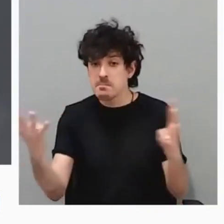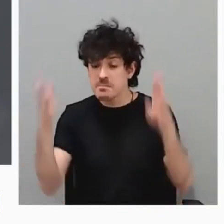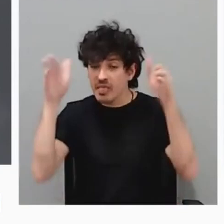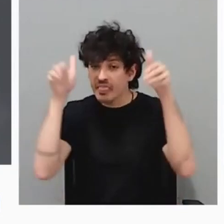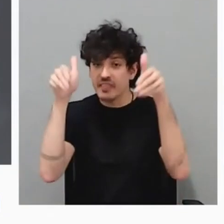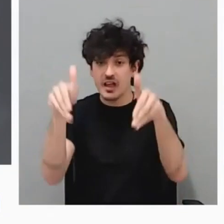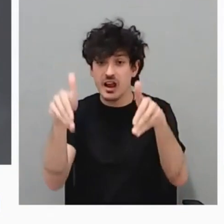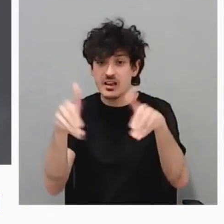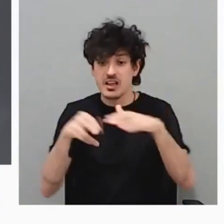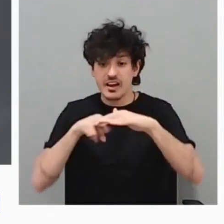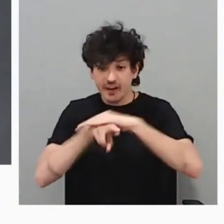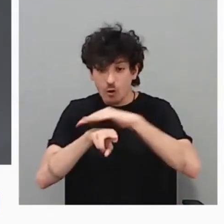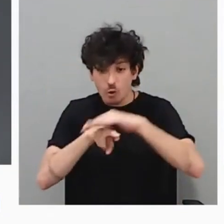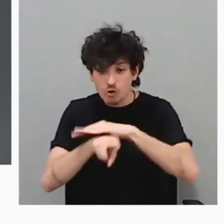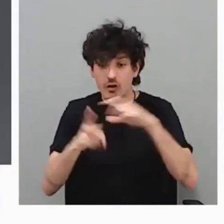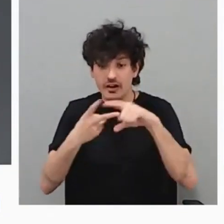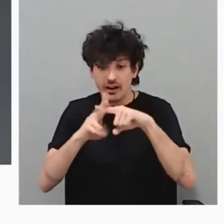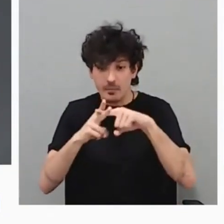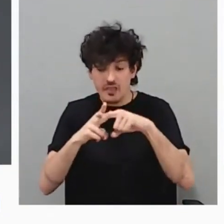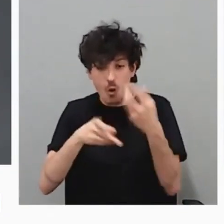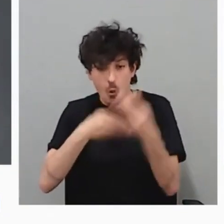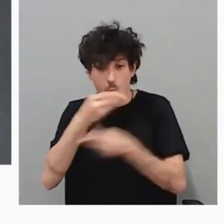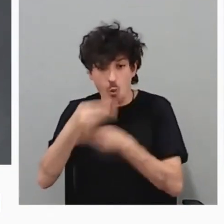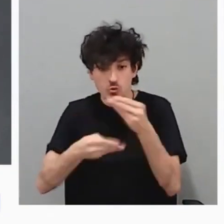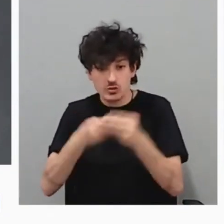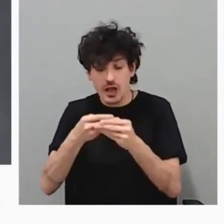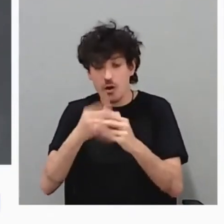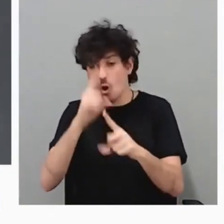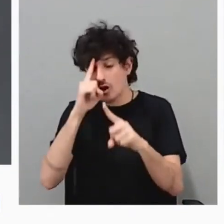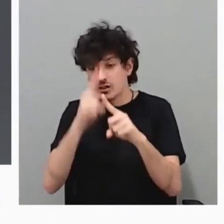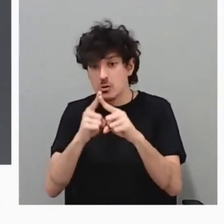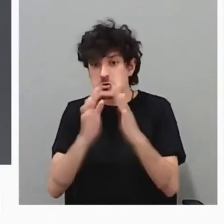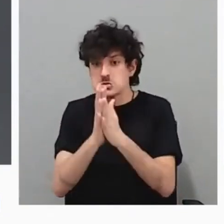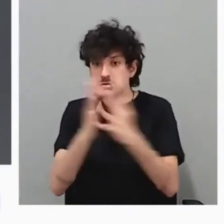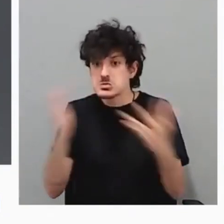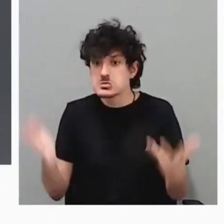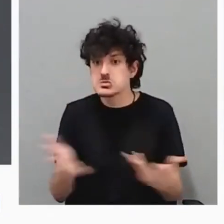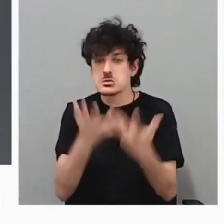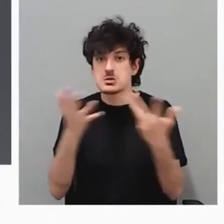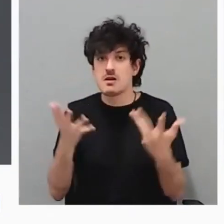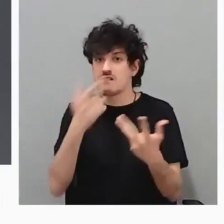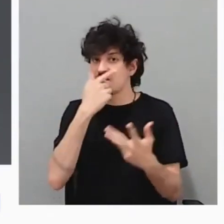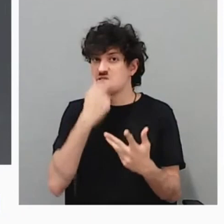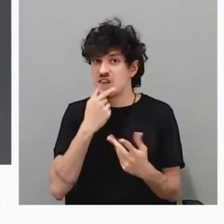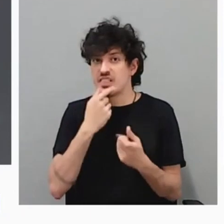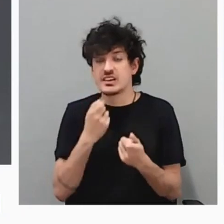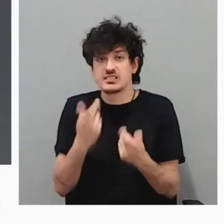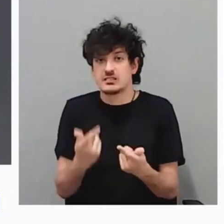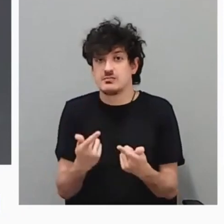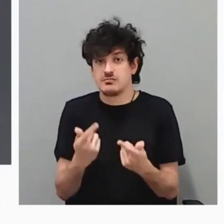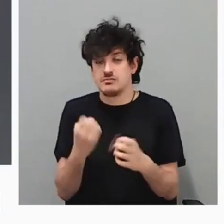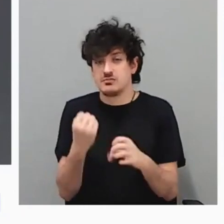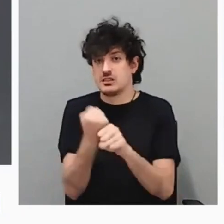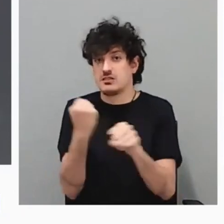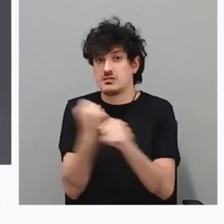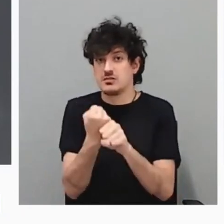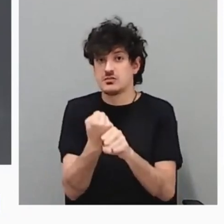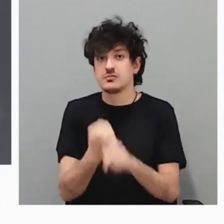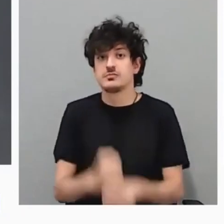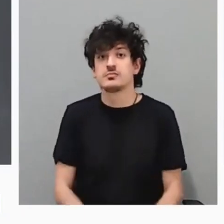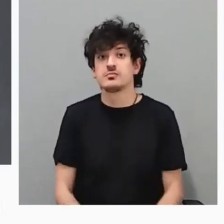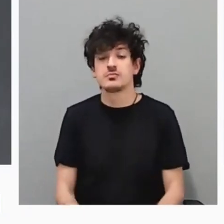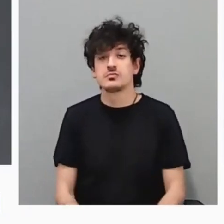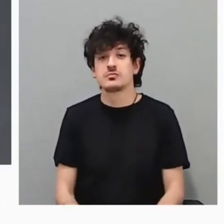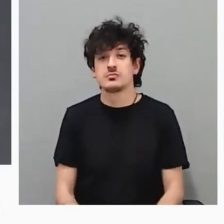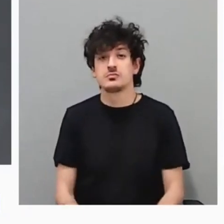conseguir, y que haya otros roles que no le dificulte tanto la labor de aprendizaje, ¿no? Eso,